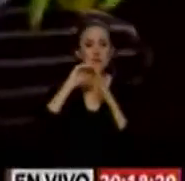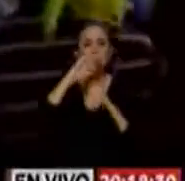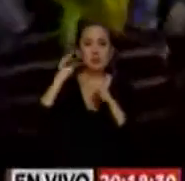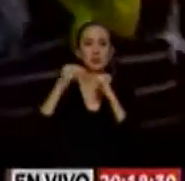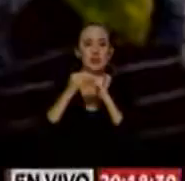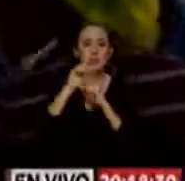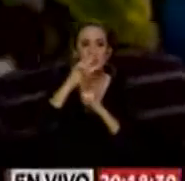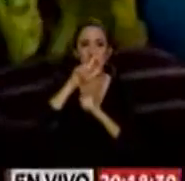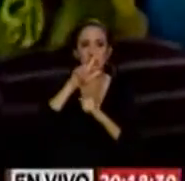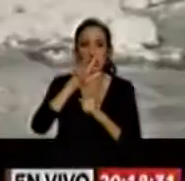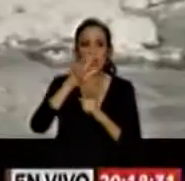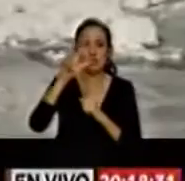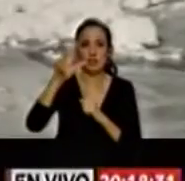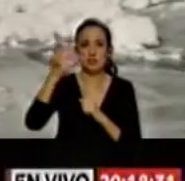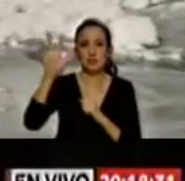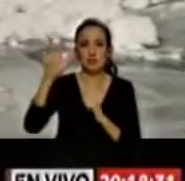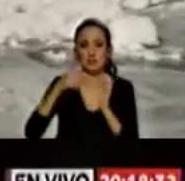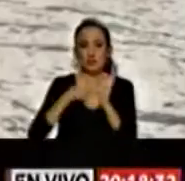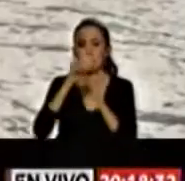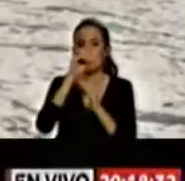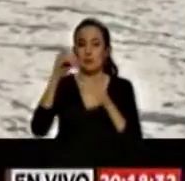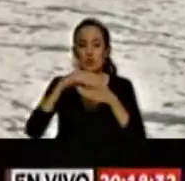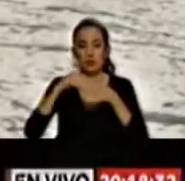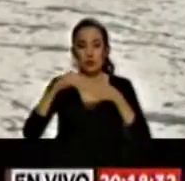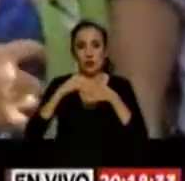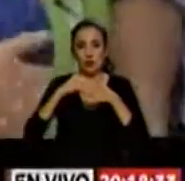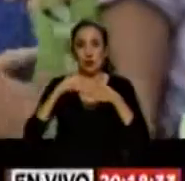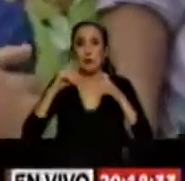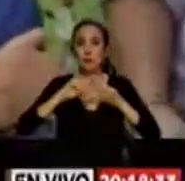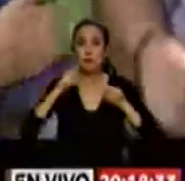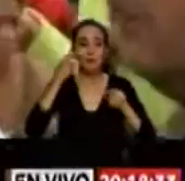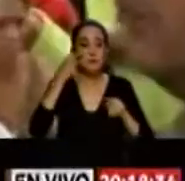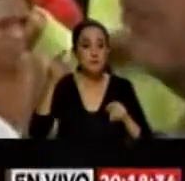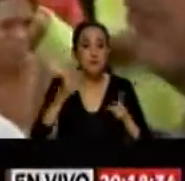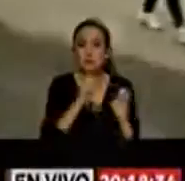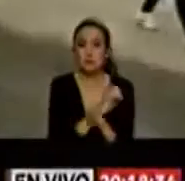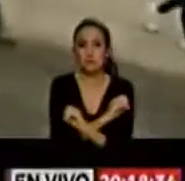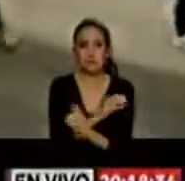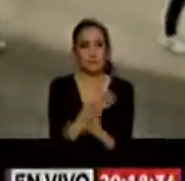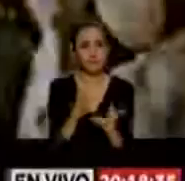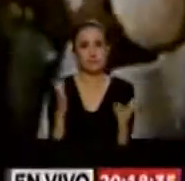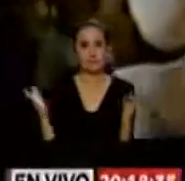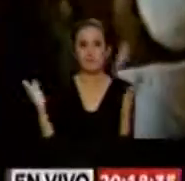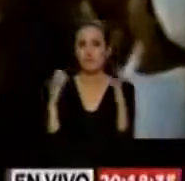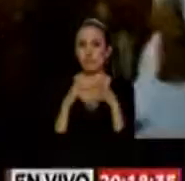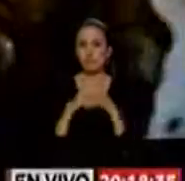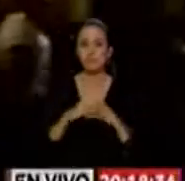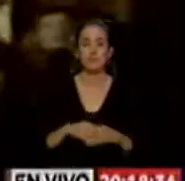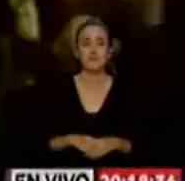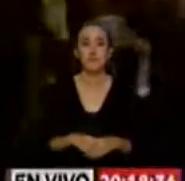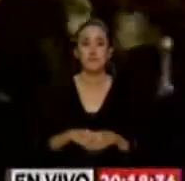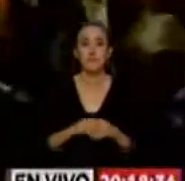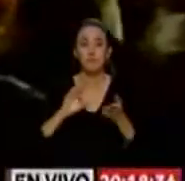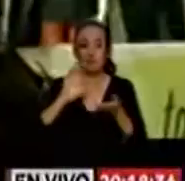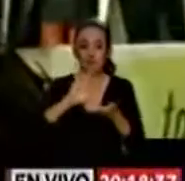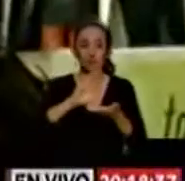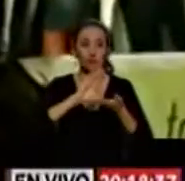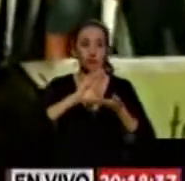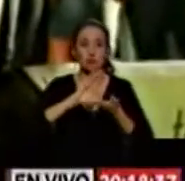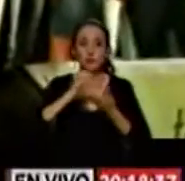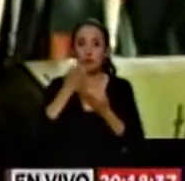los $335,000 sin que se verifique el cumplimiento de las cláusulas contractuales. El monto de los